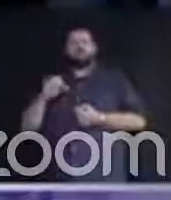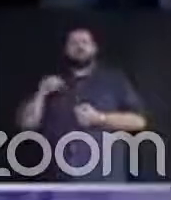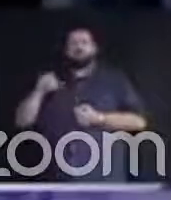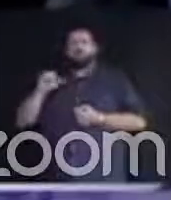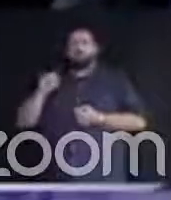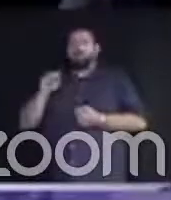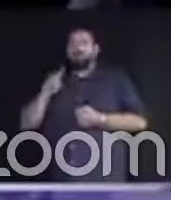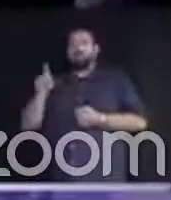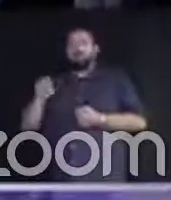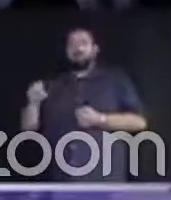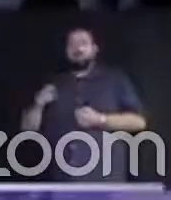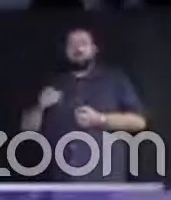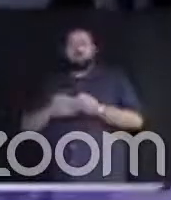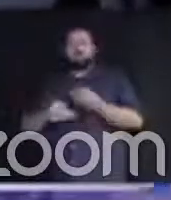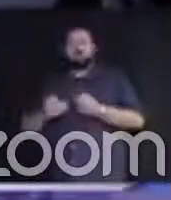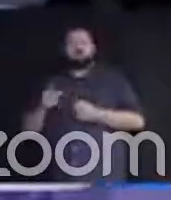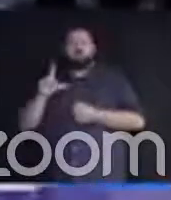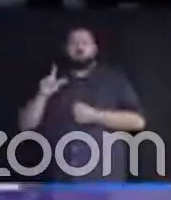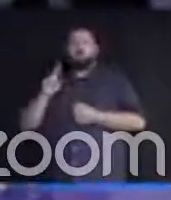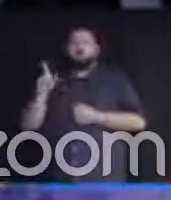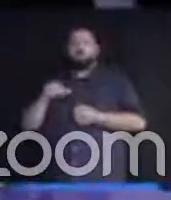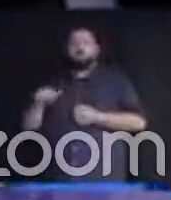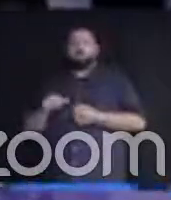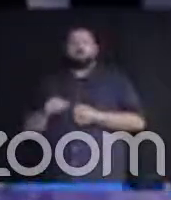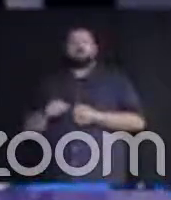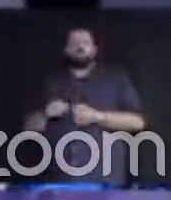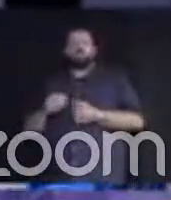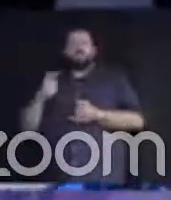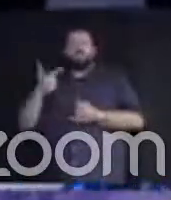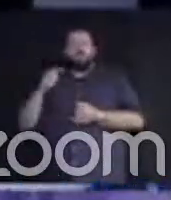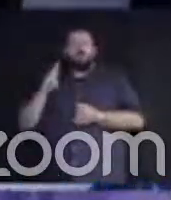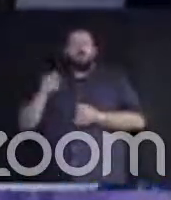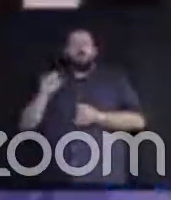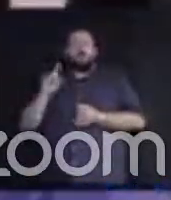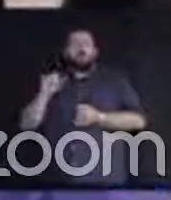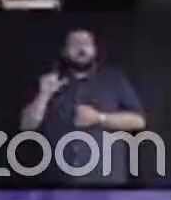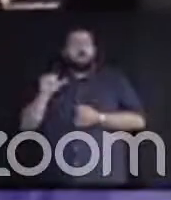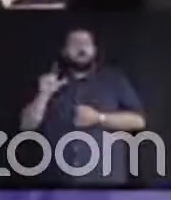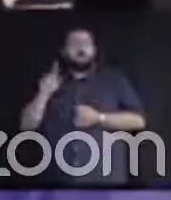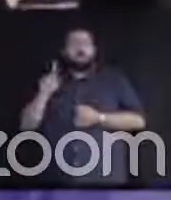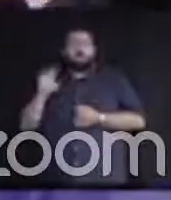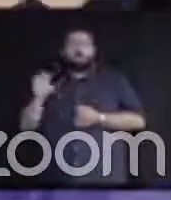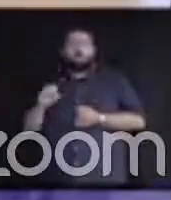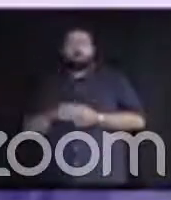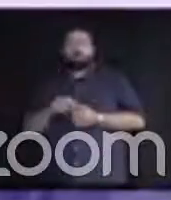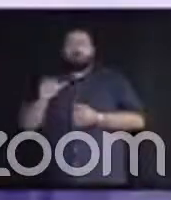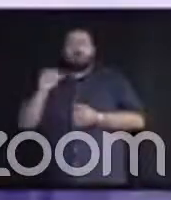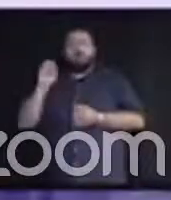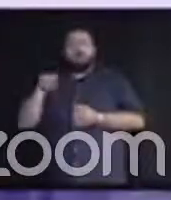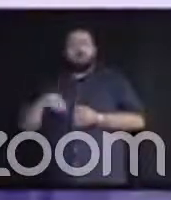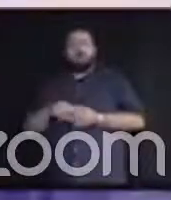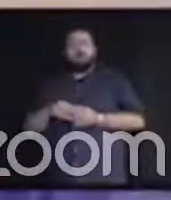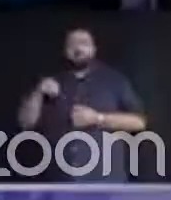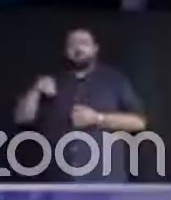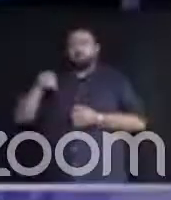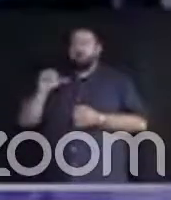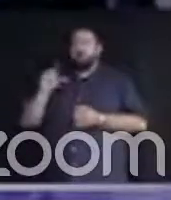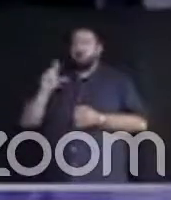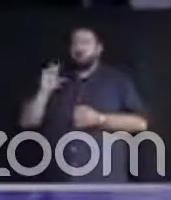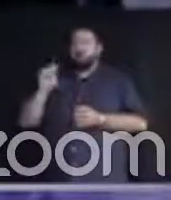Martínez, Lucio Escamilla y Juana Isabel Guadalupe, Adán Espinosa y Marisela de